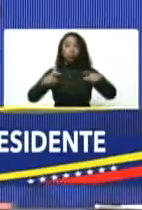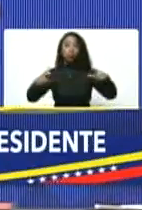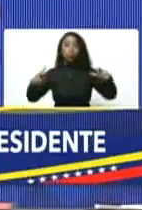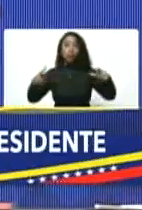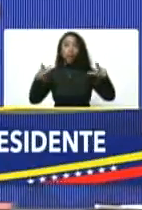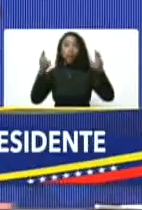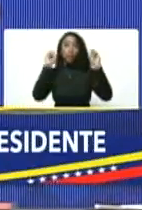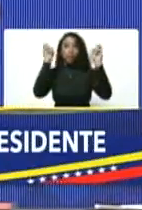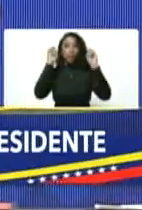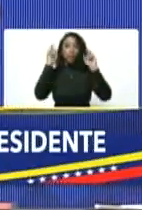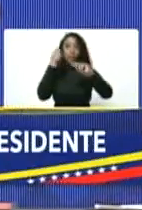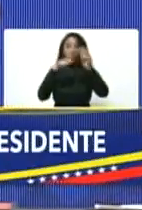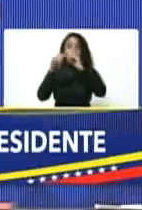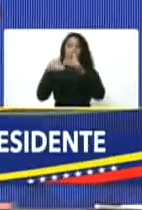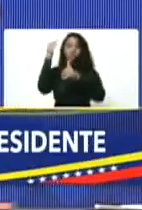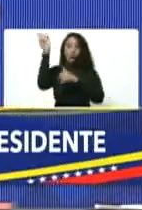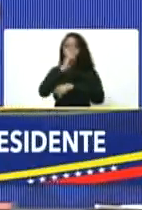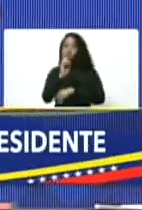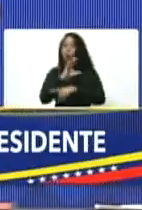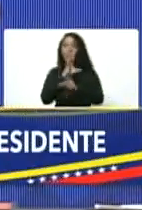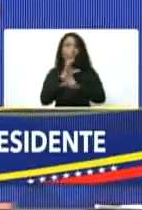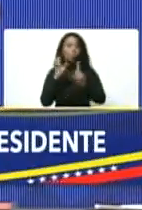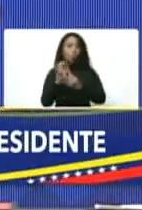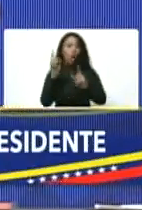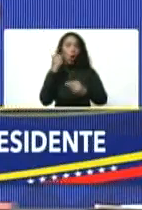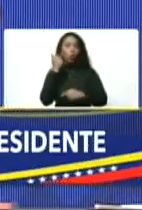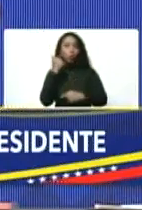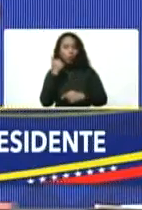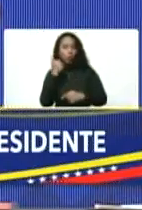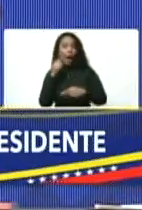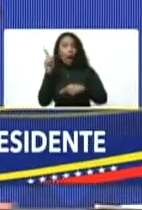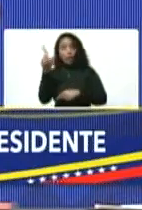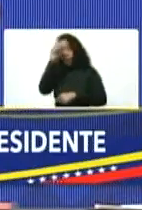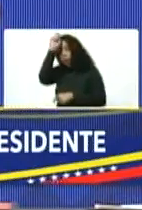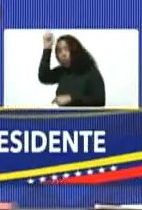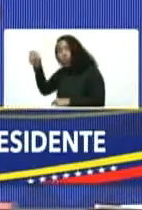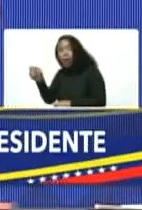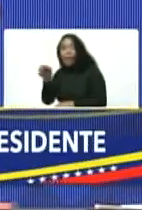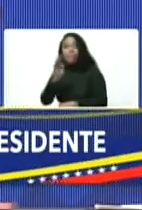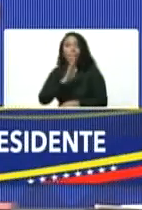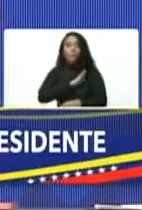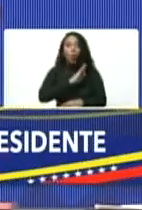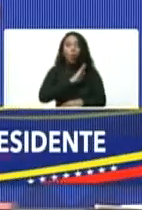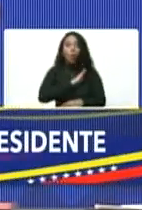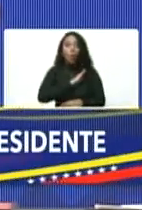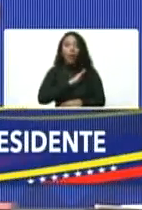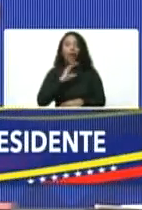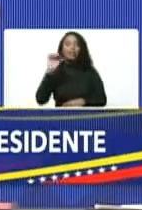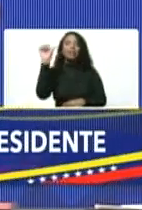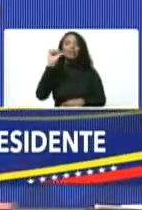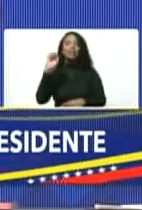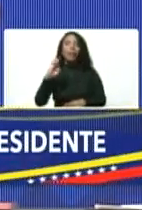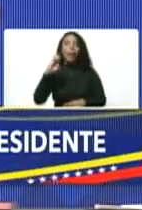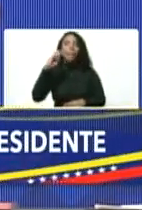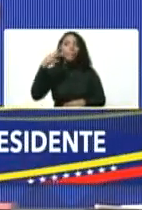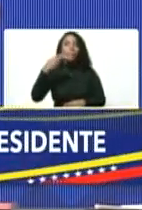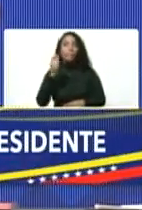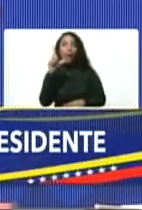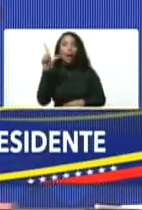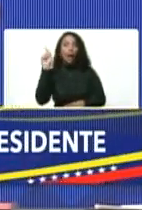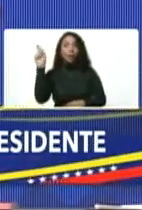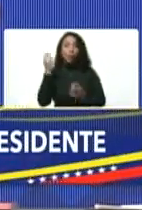sector exportador no tradicional. Allí, bueno, reconocido por la propia CEPAL, Venezuela tuvo un incremento